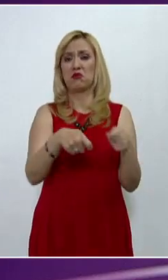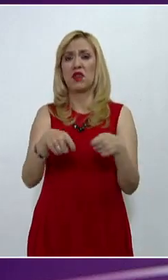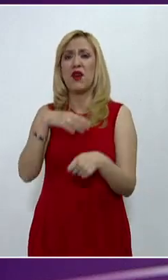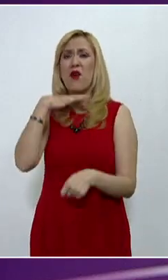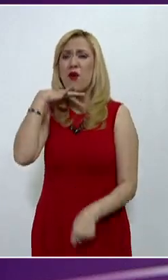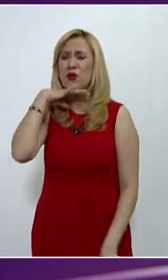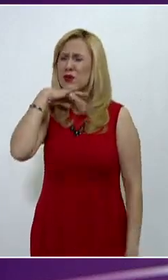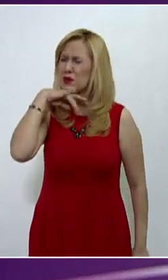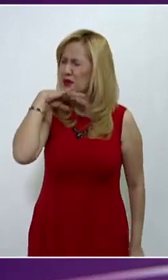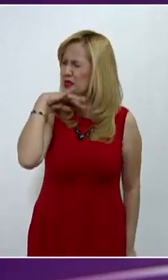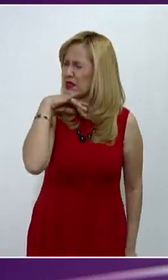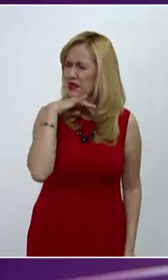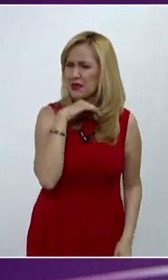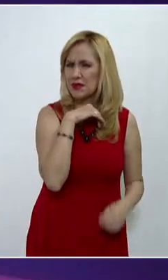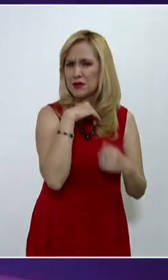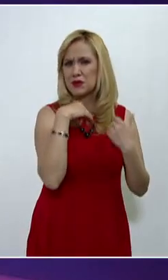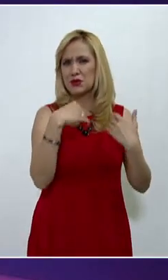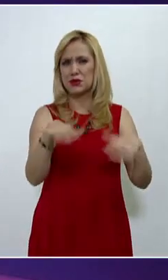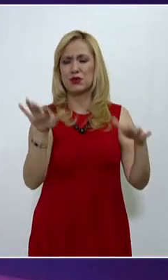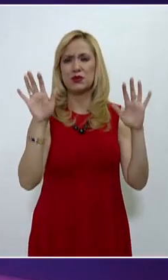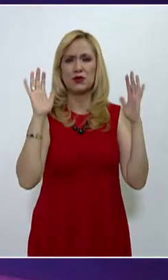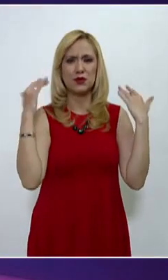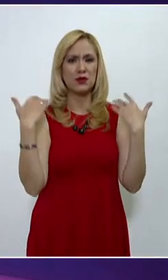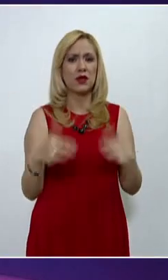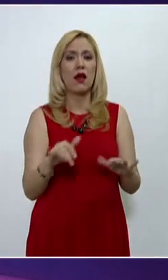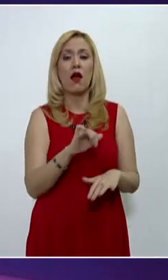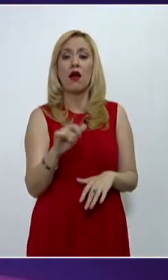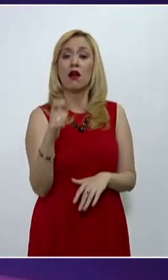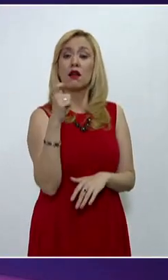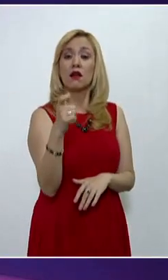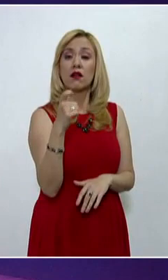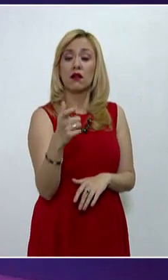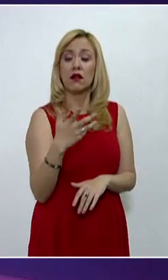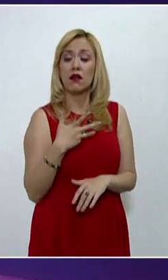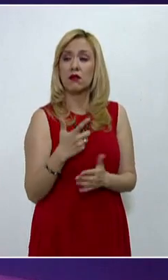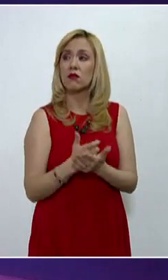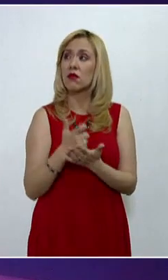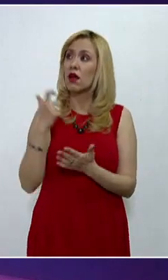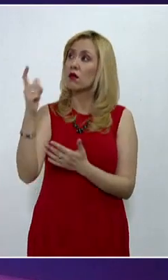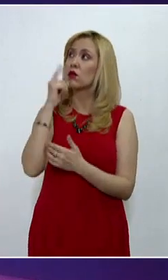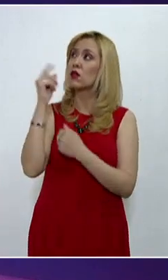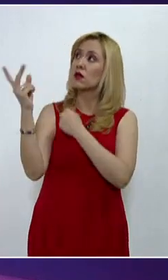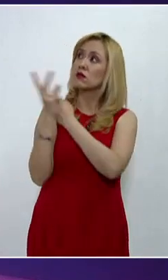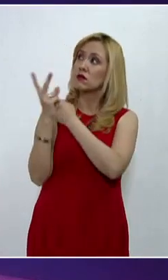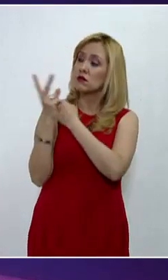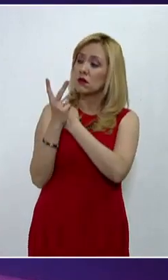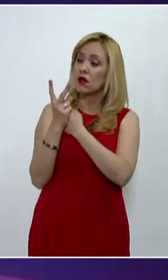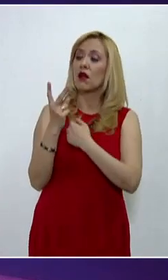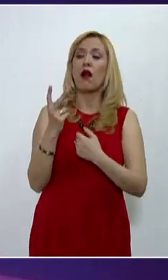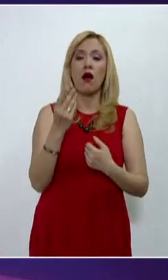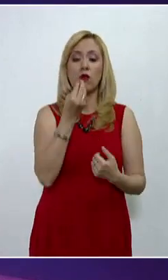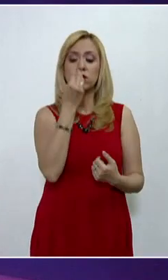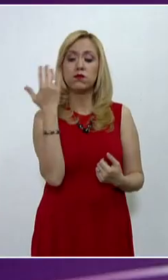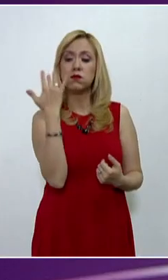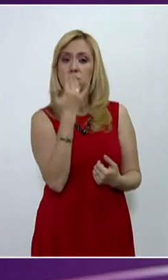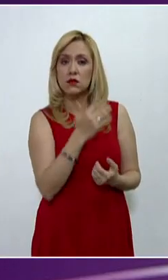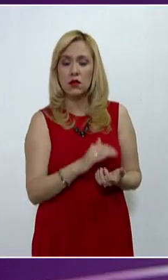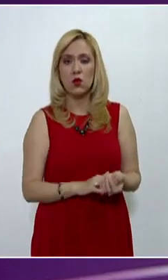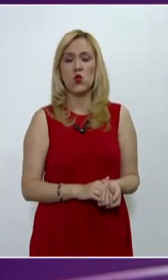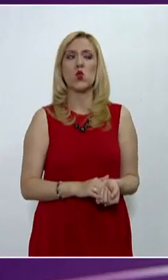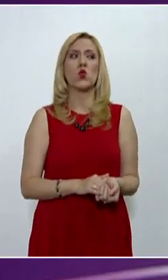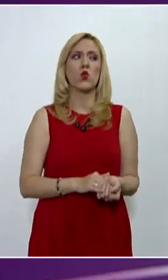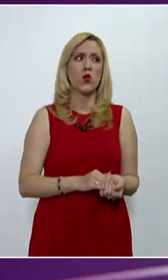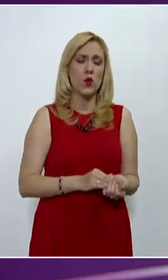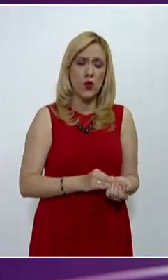corrupción muy extendido que favorece ciertos privilegios a quienes tienen la capacidad de pagar por ellos, las cárceles están